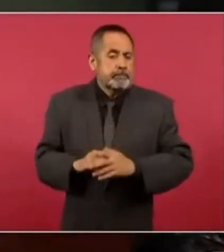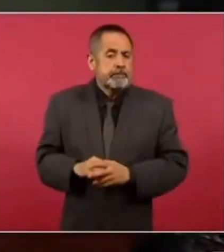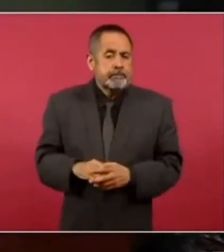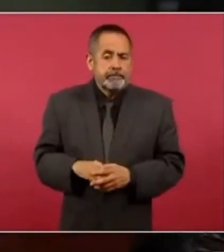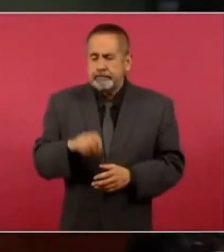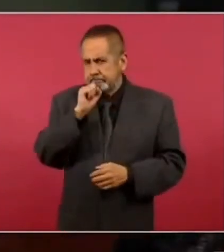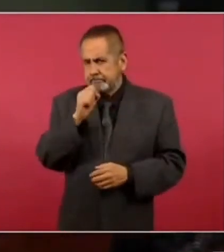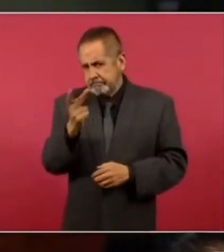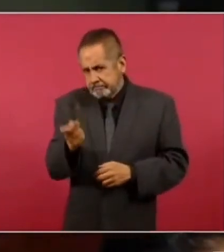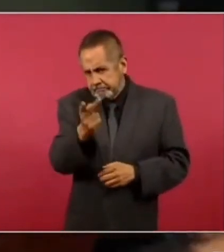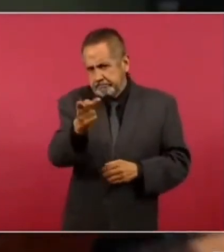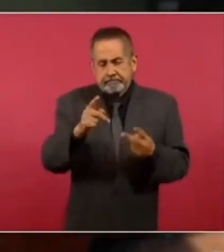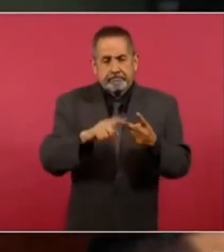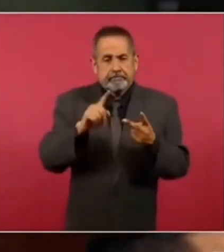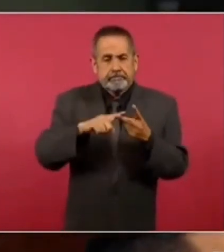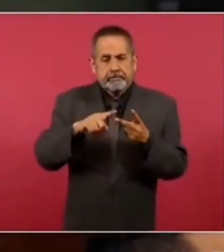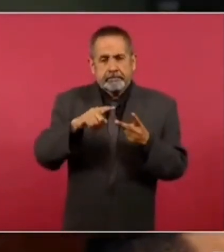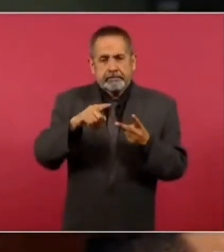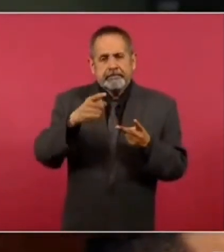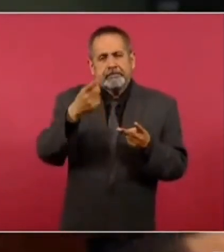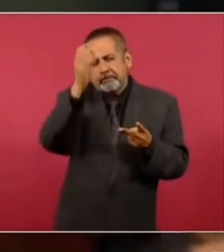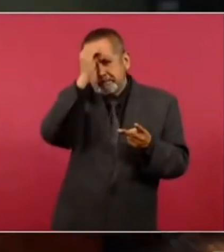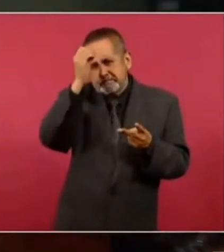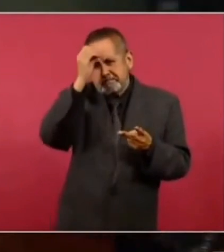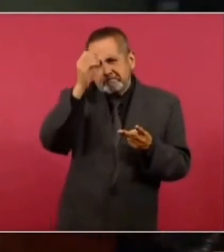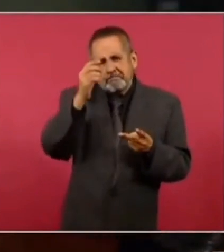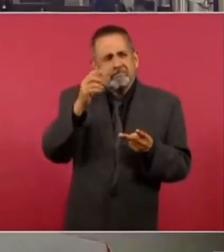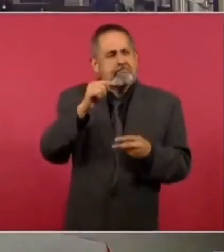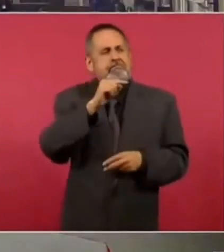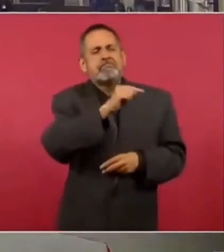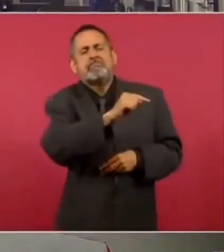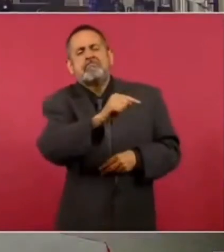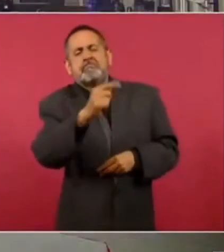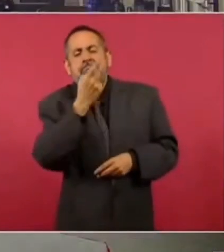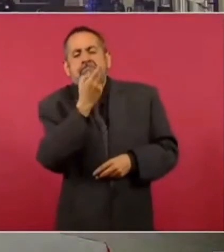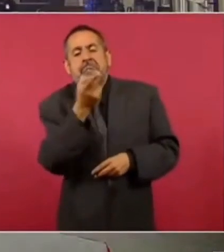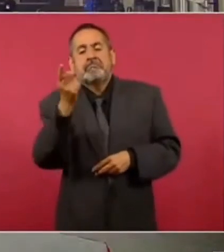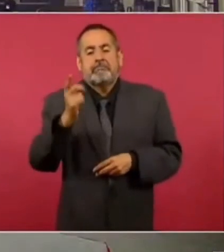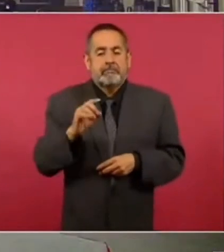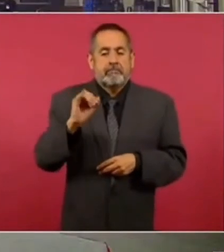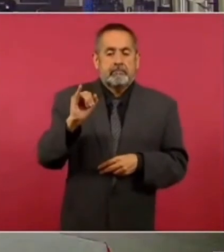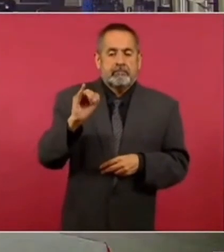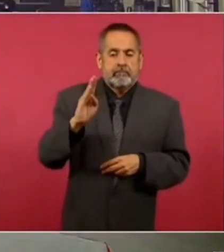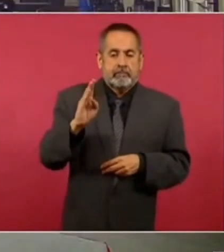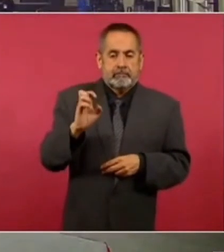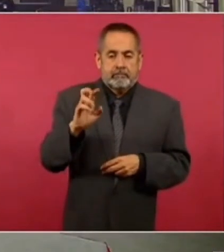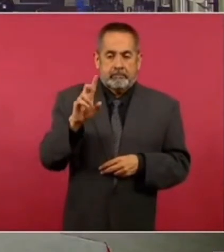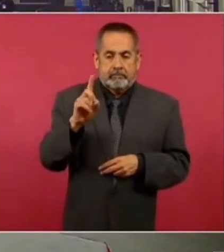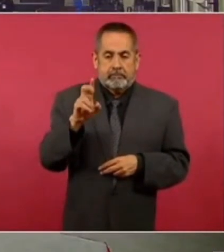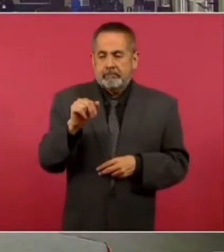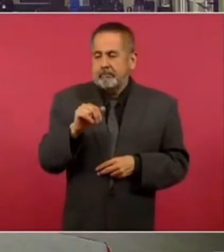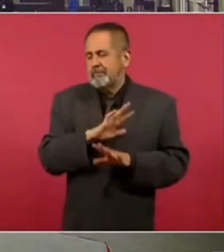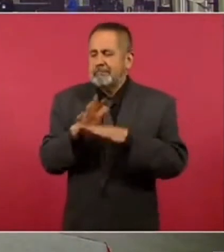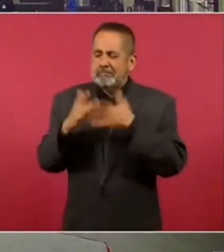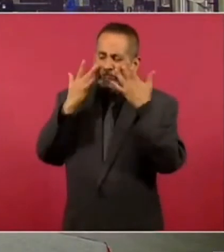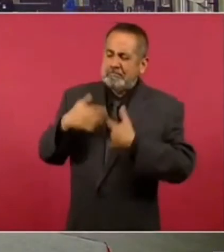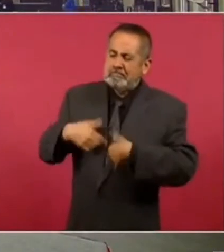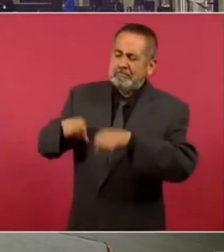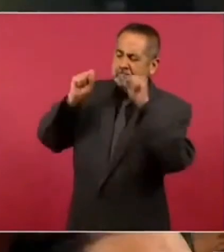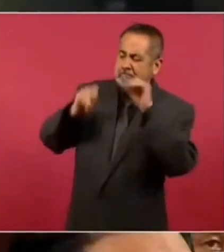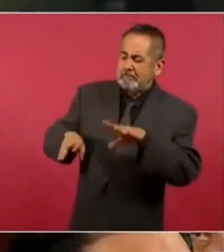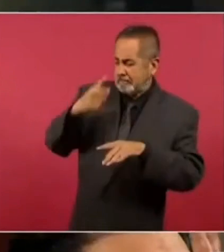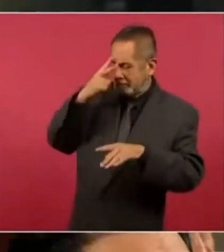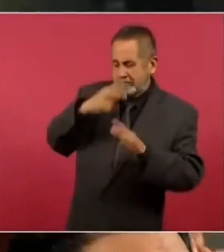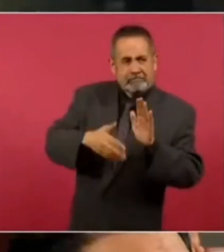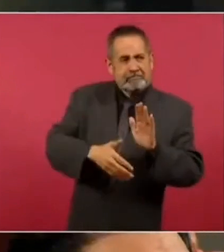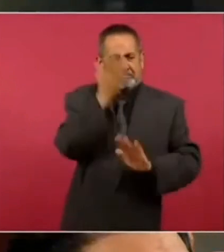opinión de las voces que señalan que Iberdrola se va de nuestro país por el acoso del gobierno.